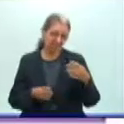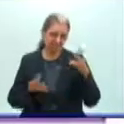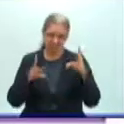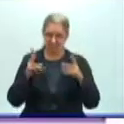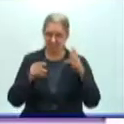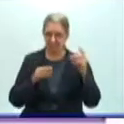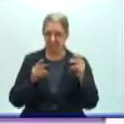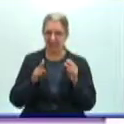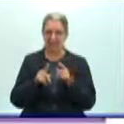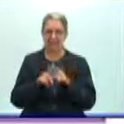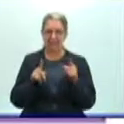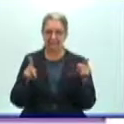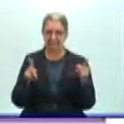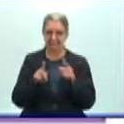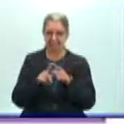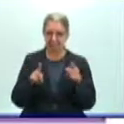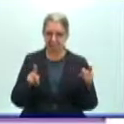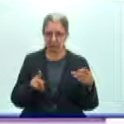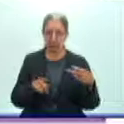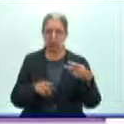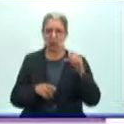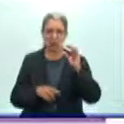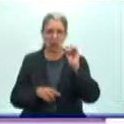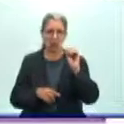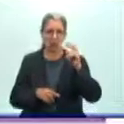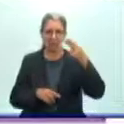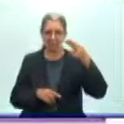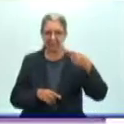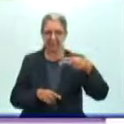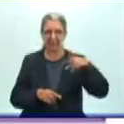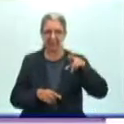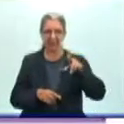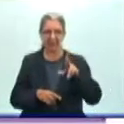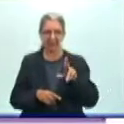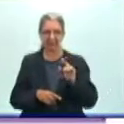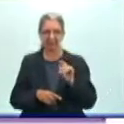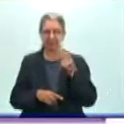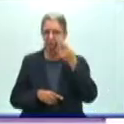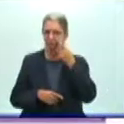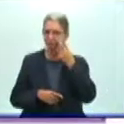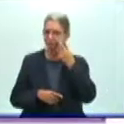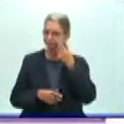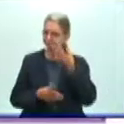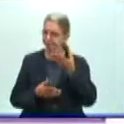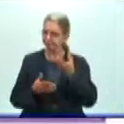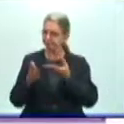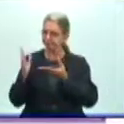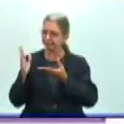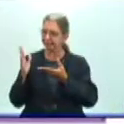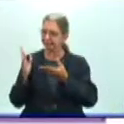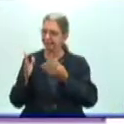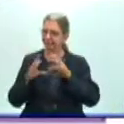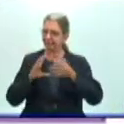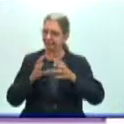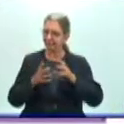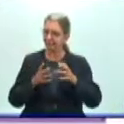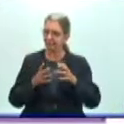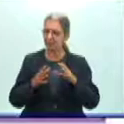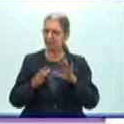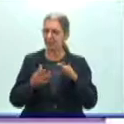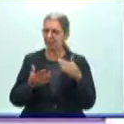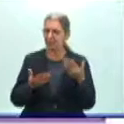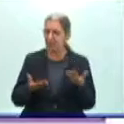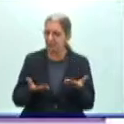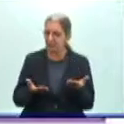del ángulo OPR, que si observamos la posición en la figura, se podrán dar